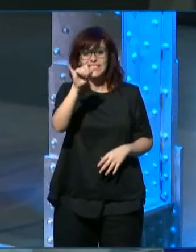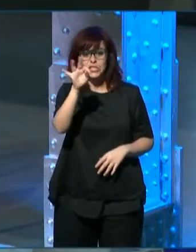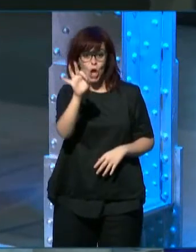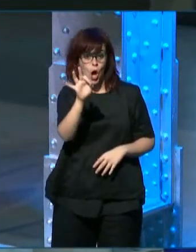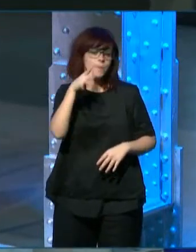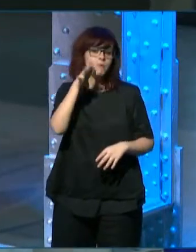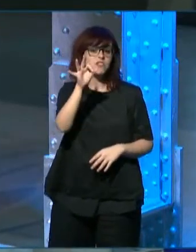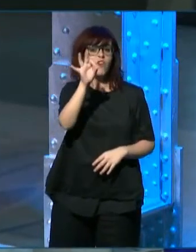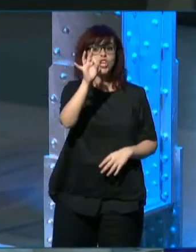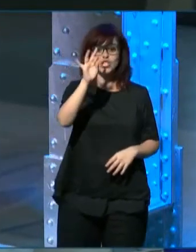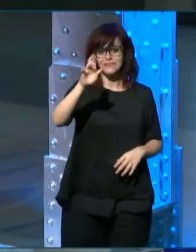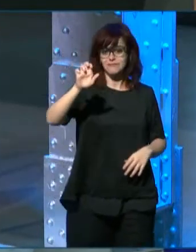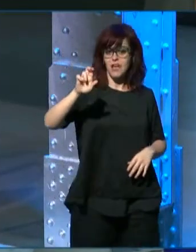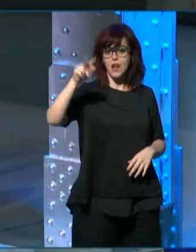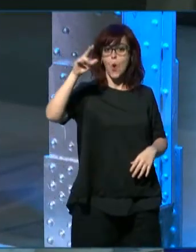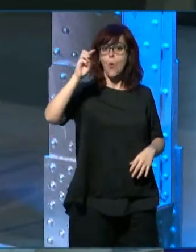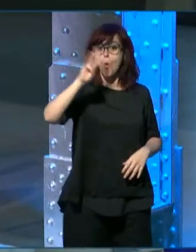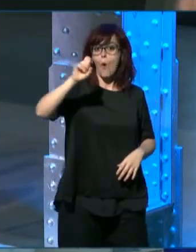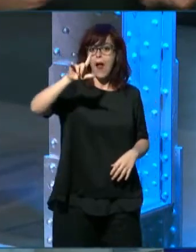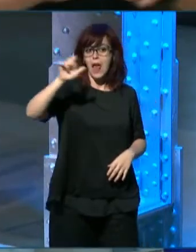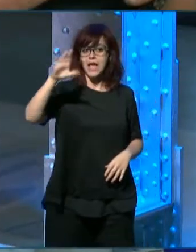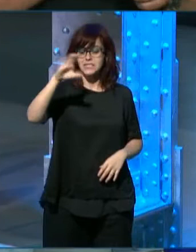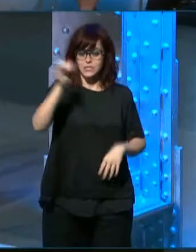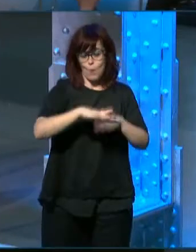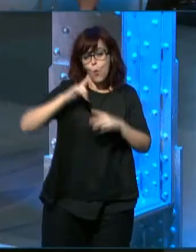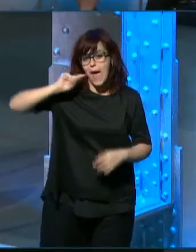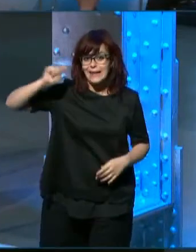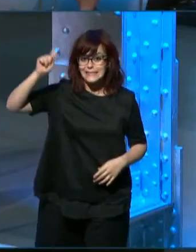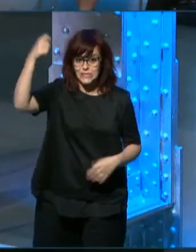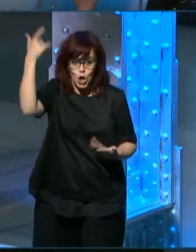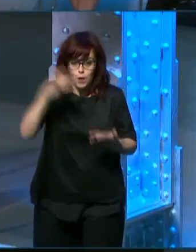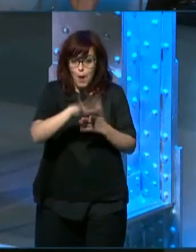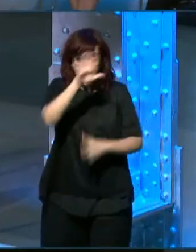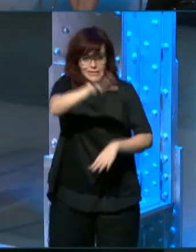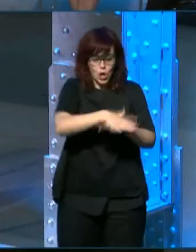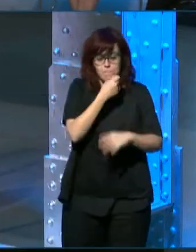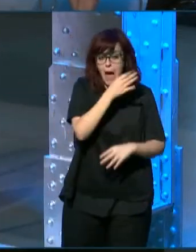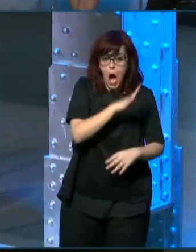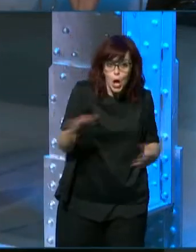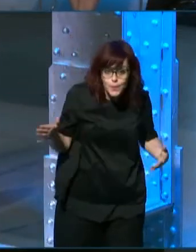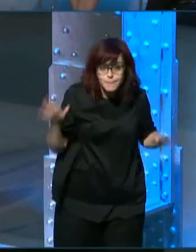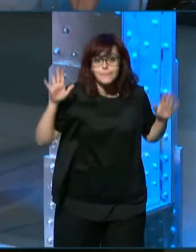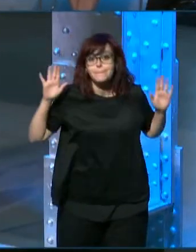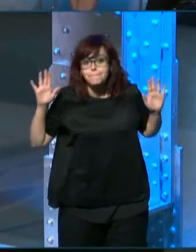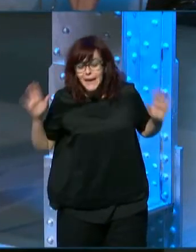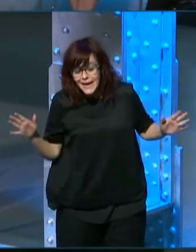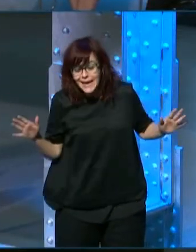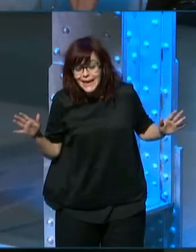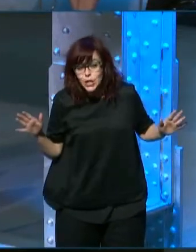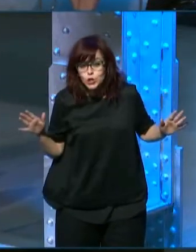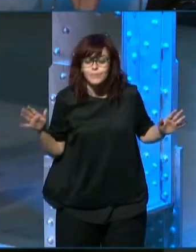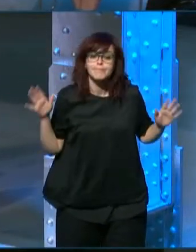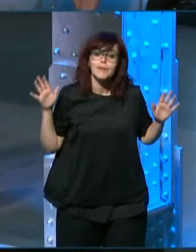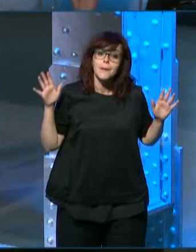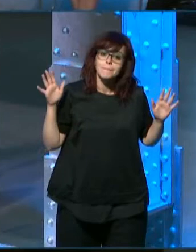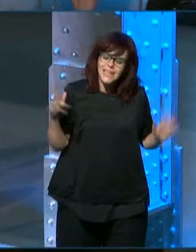Foster Wallace Navarro. Eso hubiese sido un éxito extraordinario en este país nuestro. No, pero es verdad. Pero sí